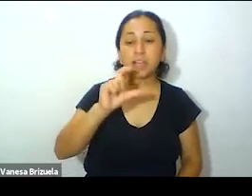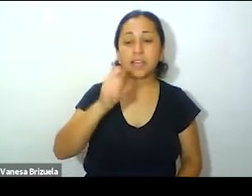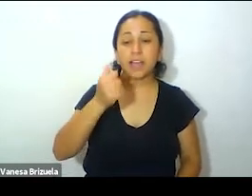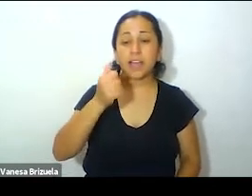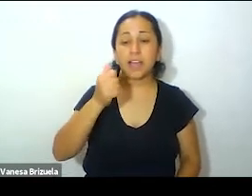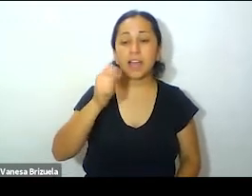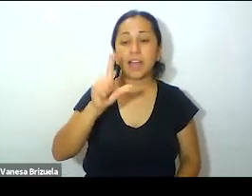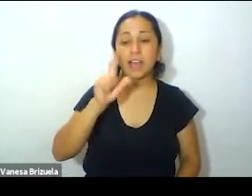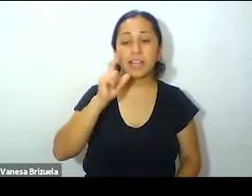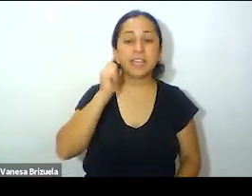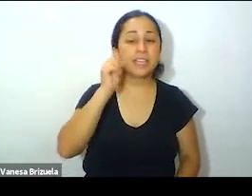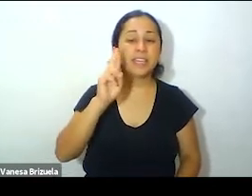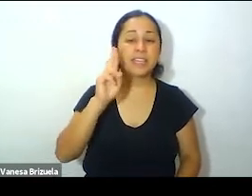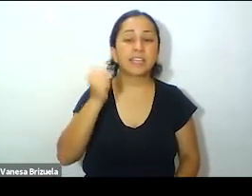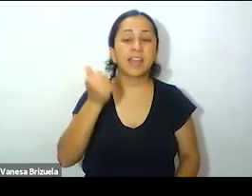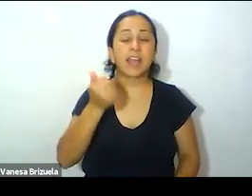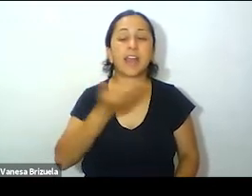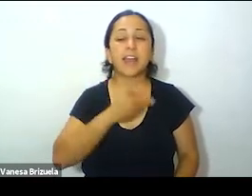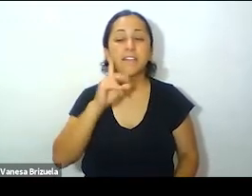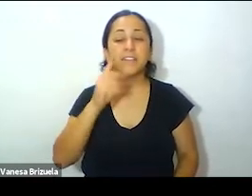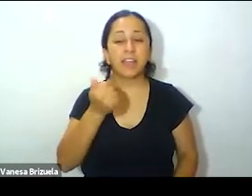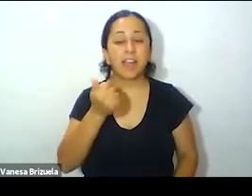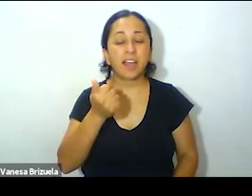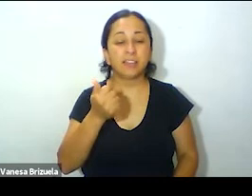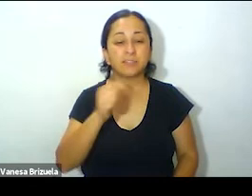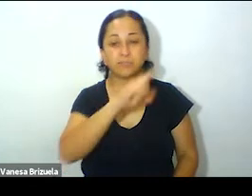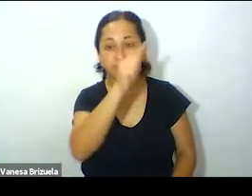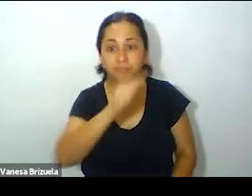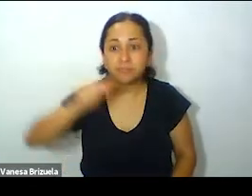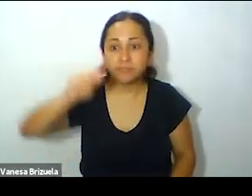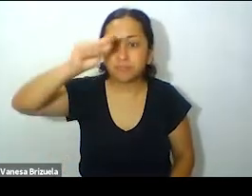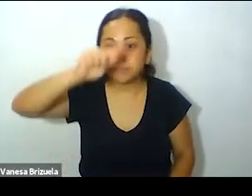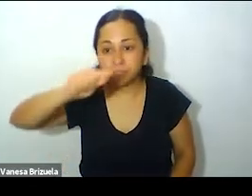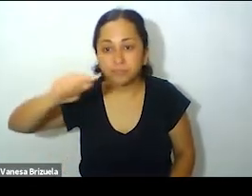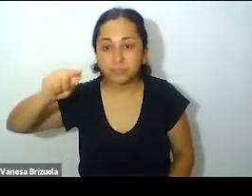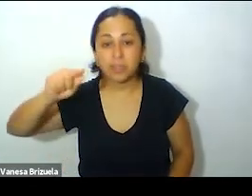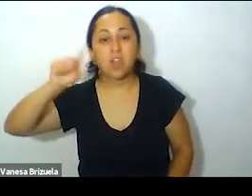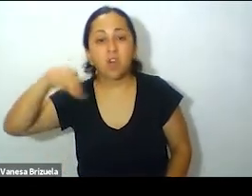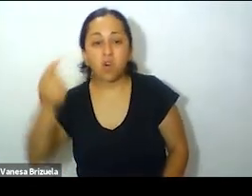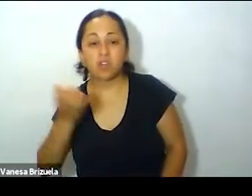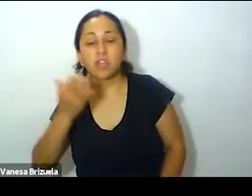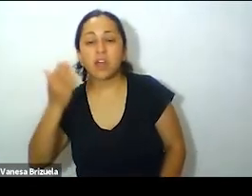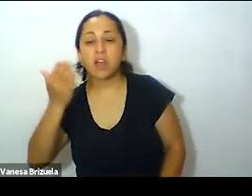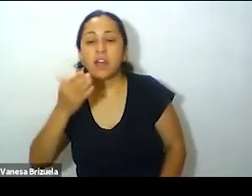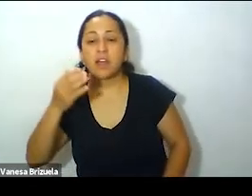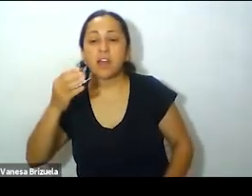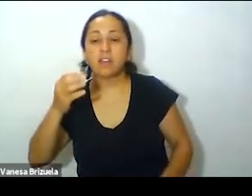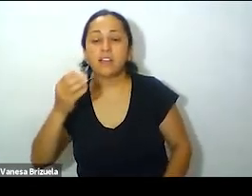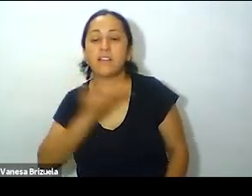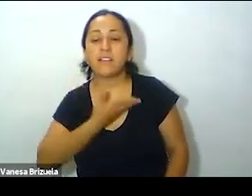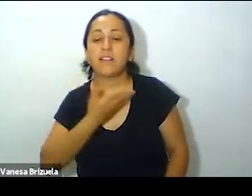de fantasía, que las de fantasía son quizás más dibujadas o no, más difícil de clasificar. Tienen